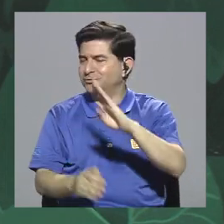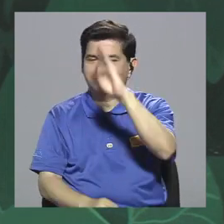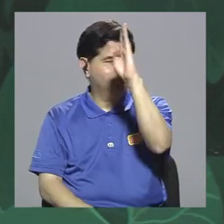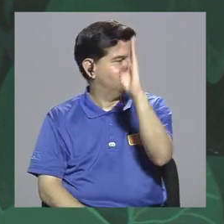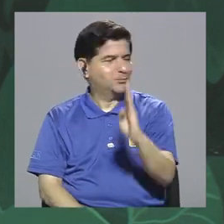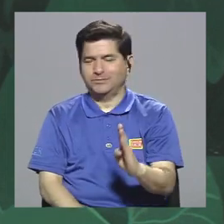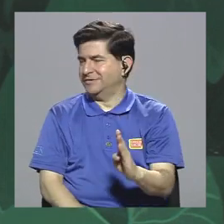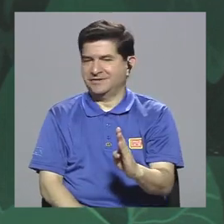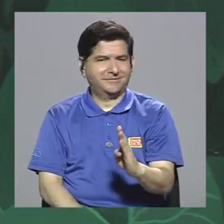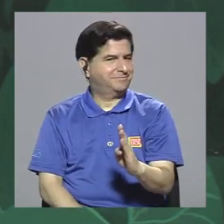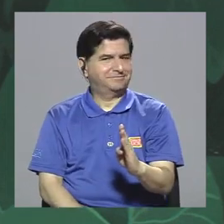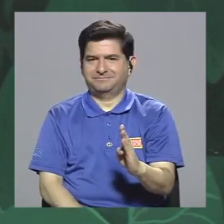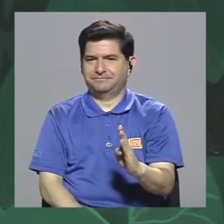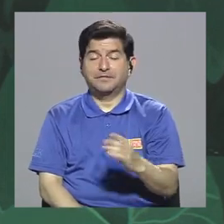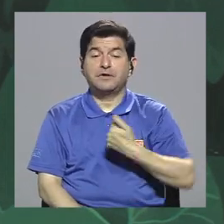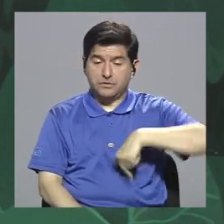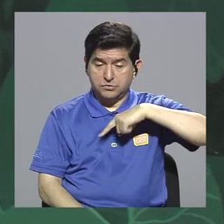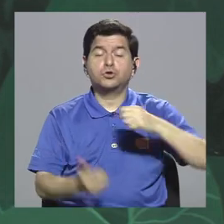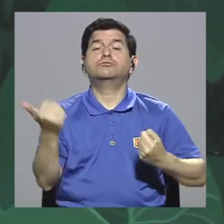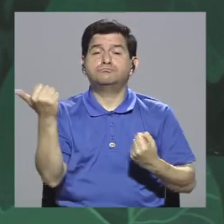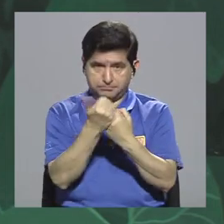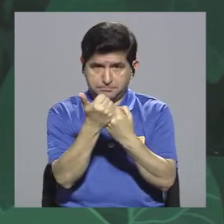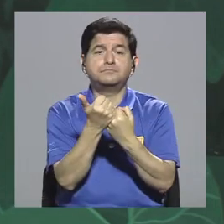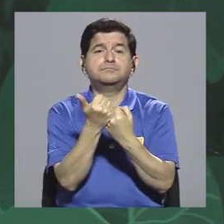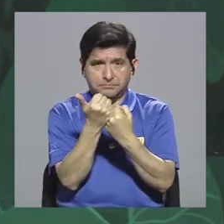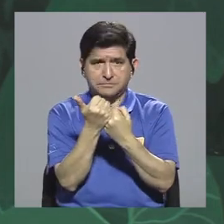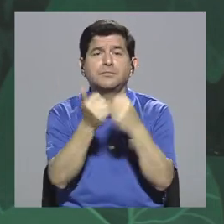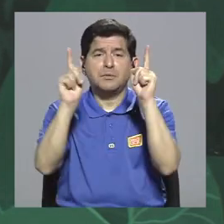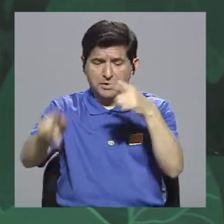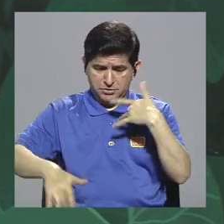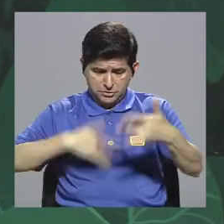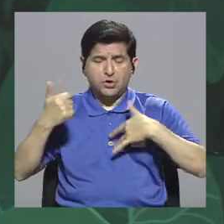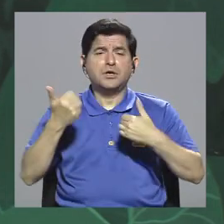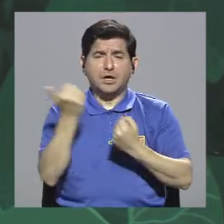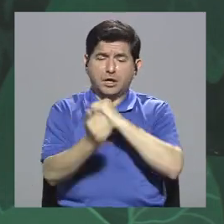que vamos a apoyar, a buscar que esa persona se sienta apoyada en todo